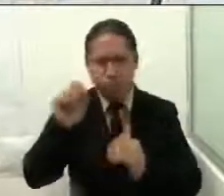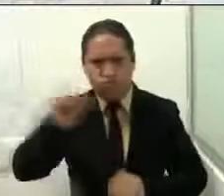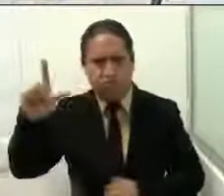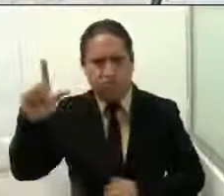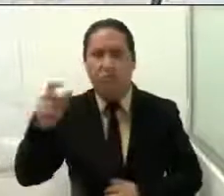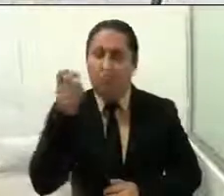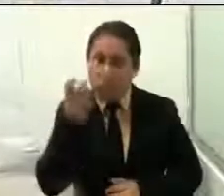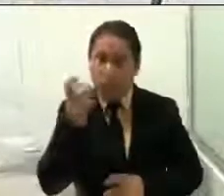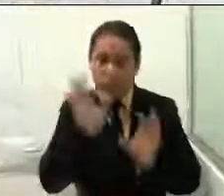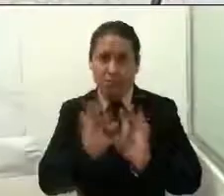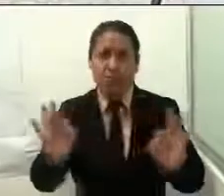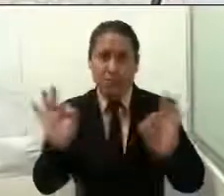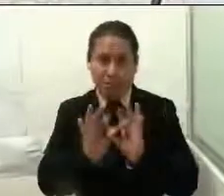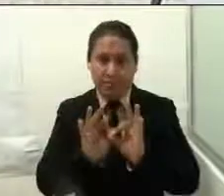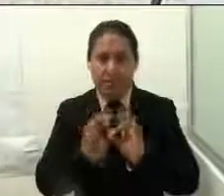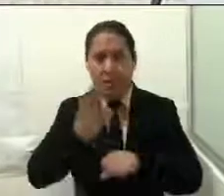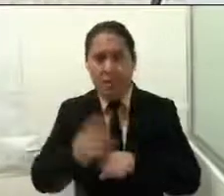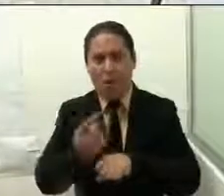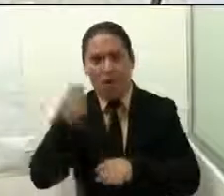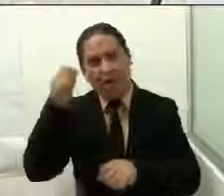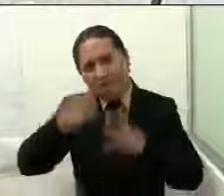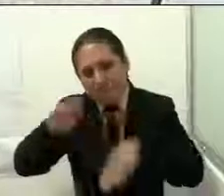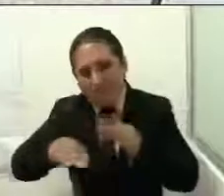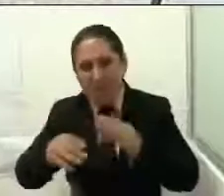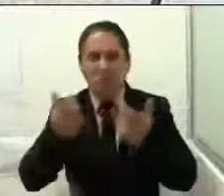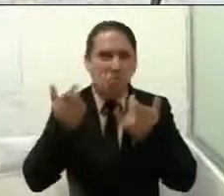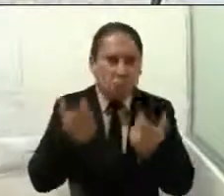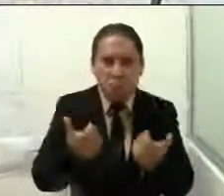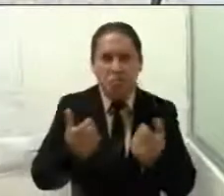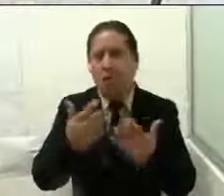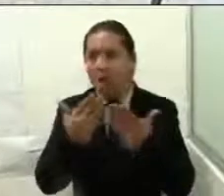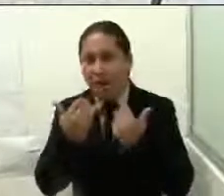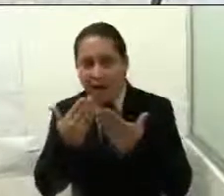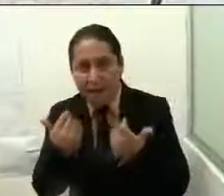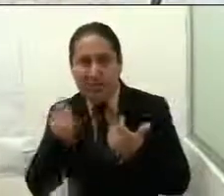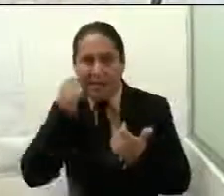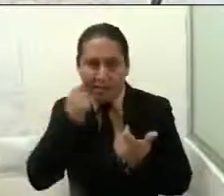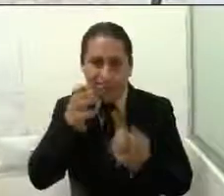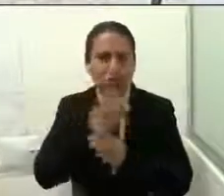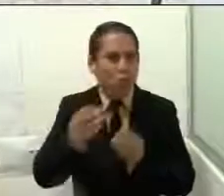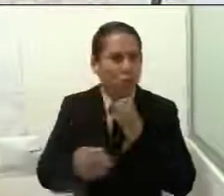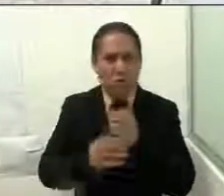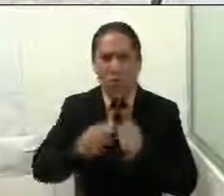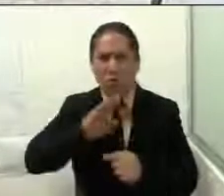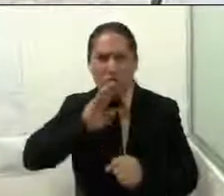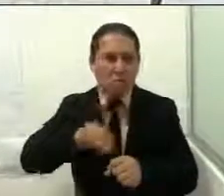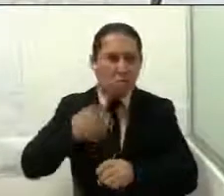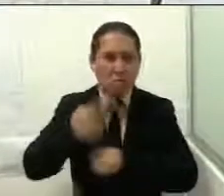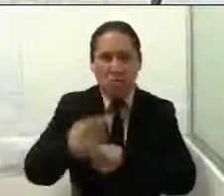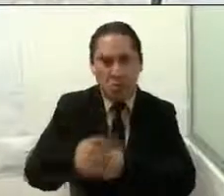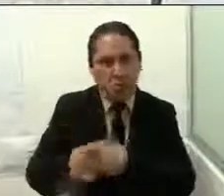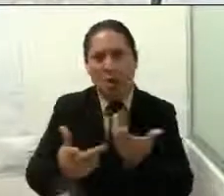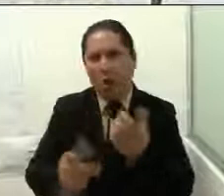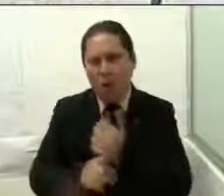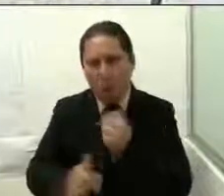esta razón a pesar de la crisis que impactó nuestra economía los esfuerzos de gobierno y sociedad nos han